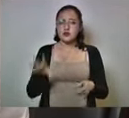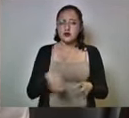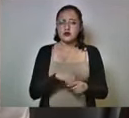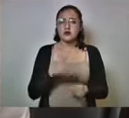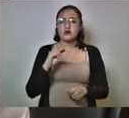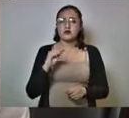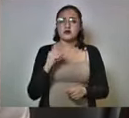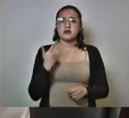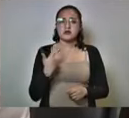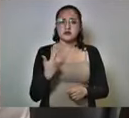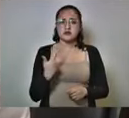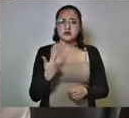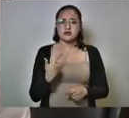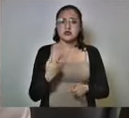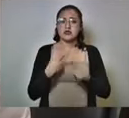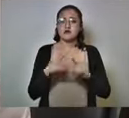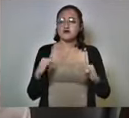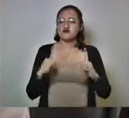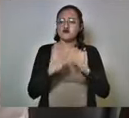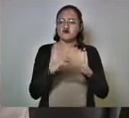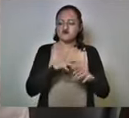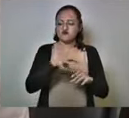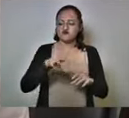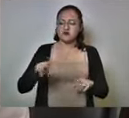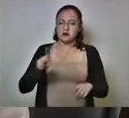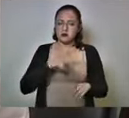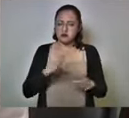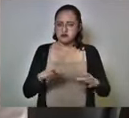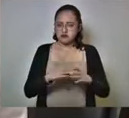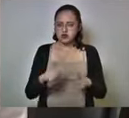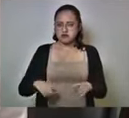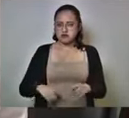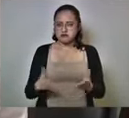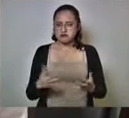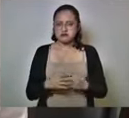de 97 en las instituciones hermanas y siendo